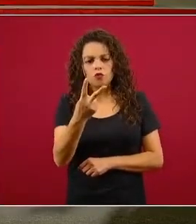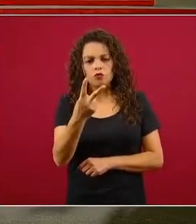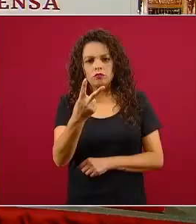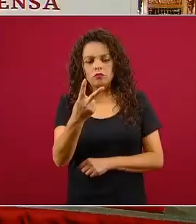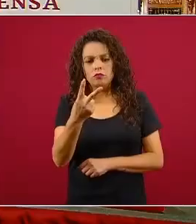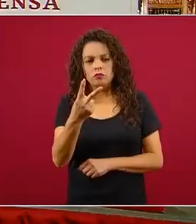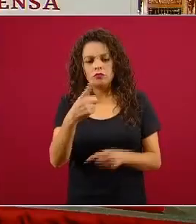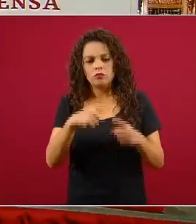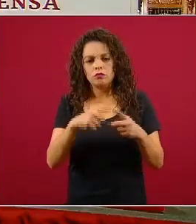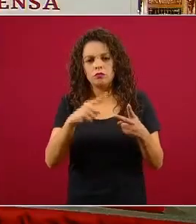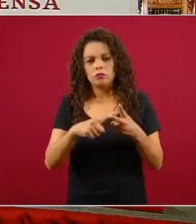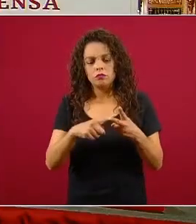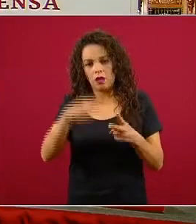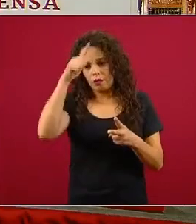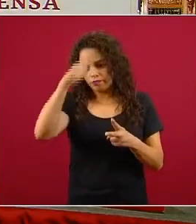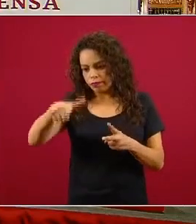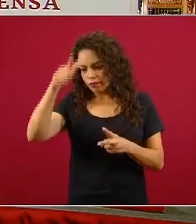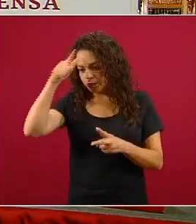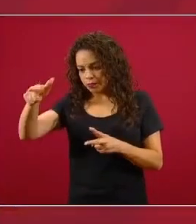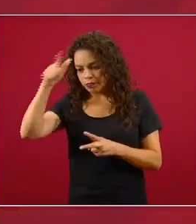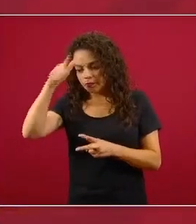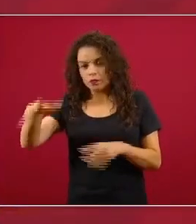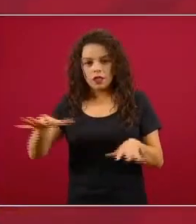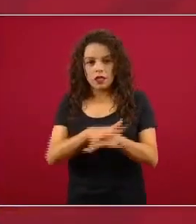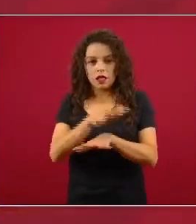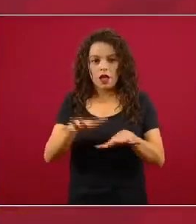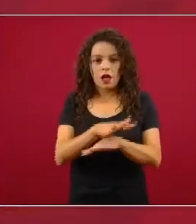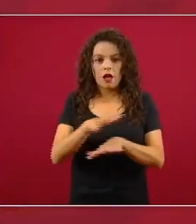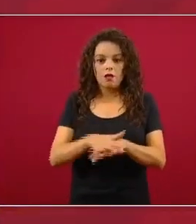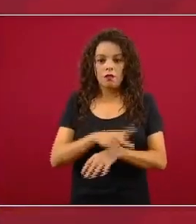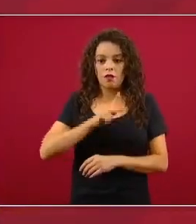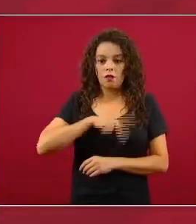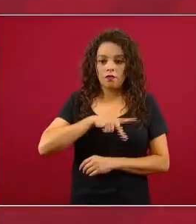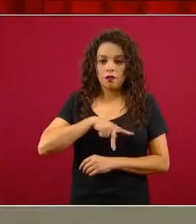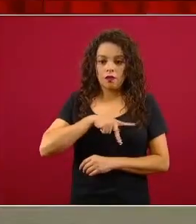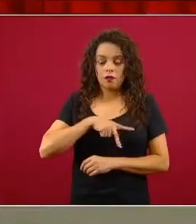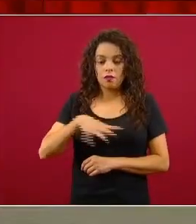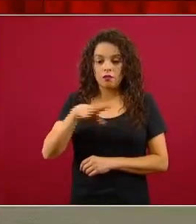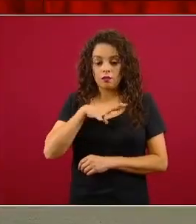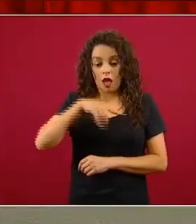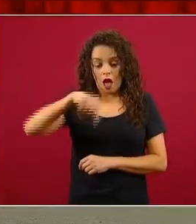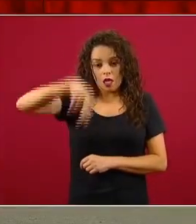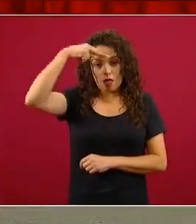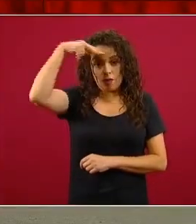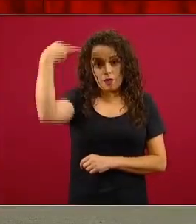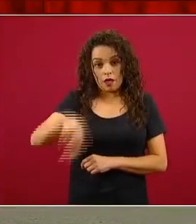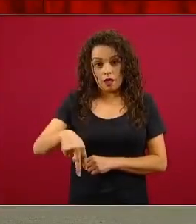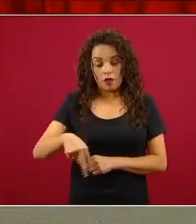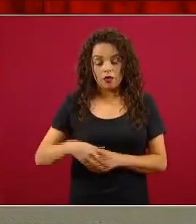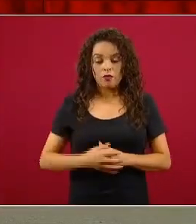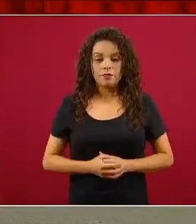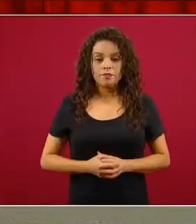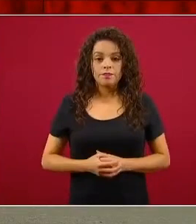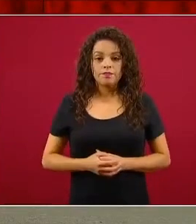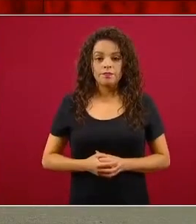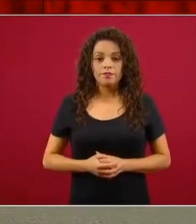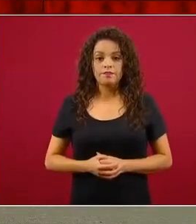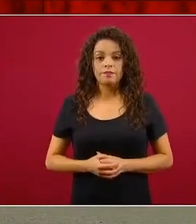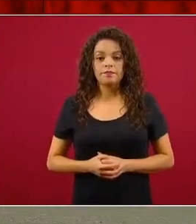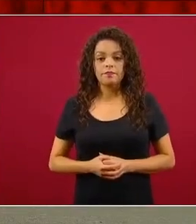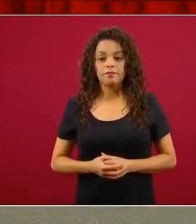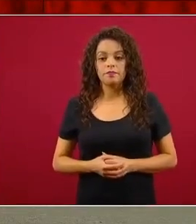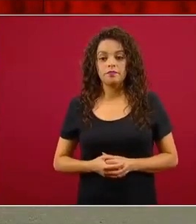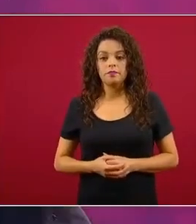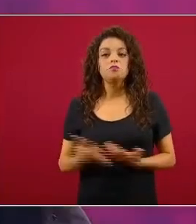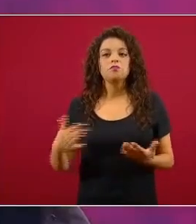rondas de hallazgos de mutaciones en los cepas que se encuentran en México. Entonces yo creo que al inicio de